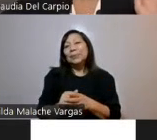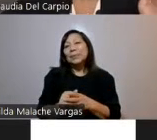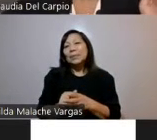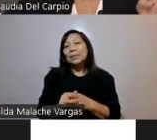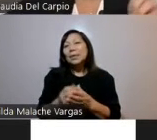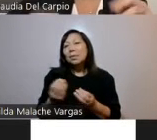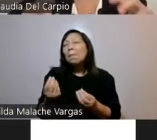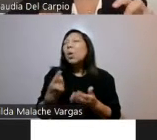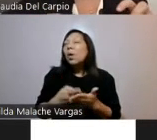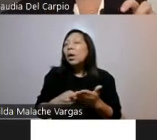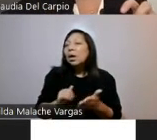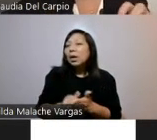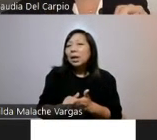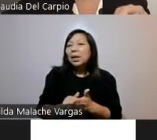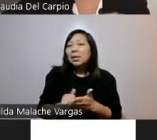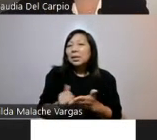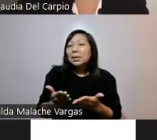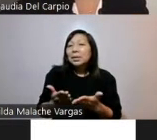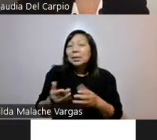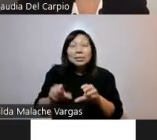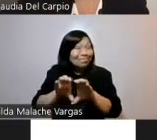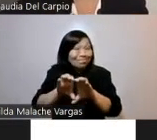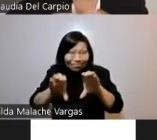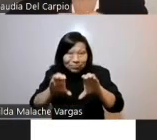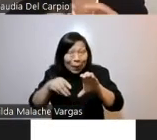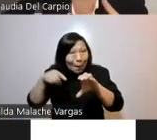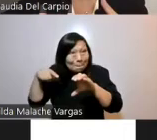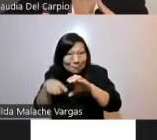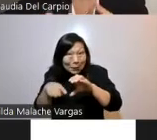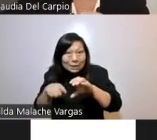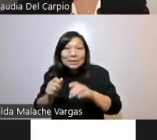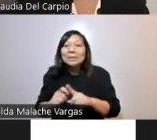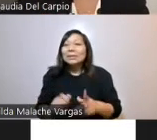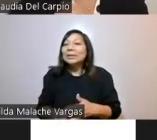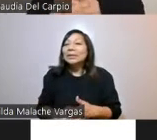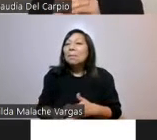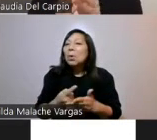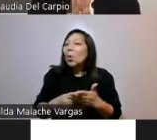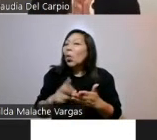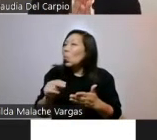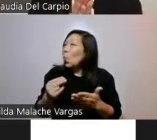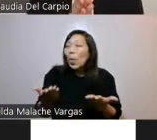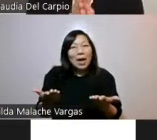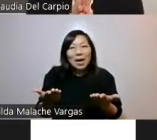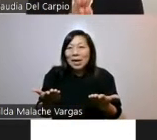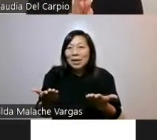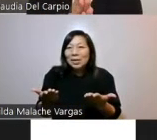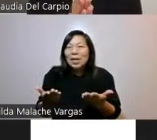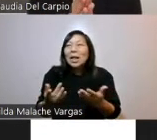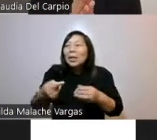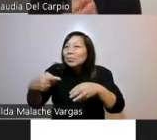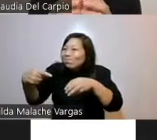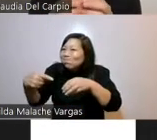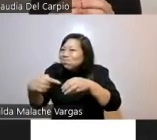produce, porque pues, el ano y el recto no están preparados para ser penetrados, por lo tanto no hay todo un sistema de lubricación,